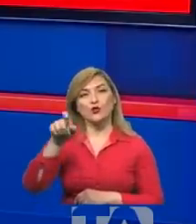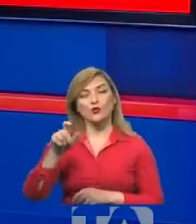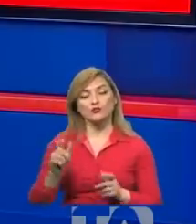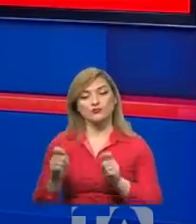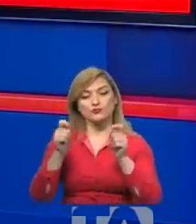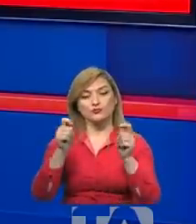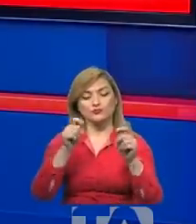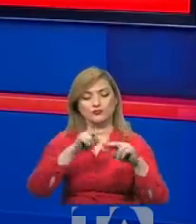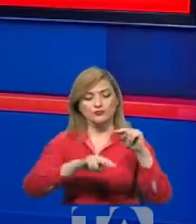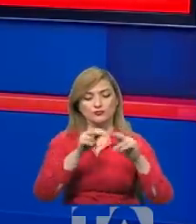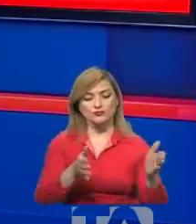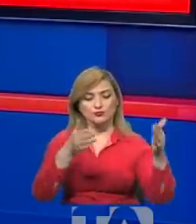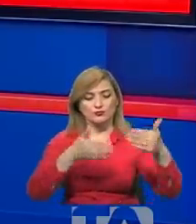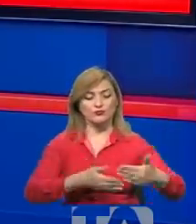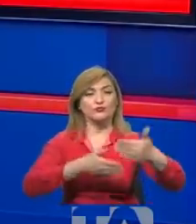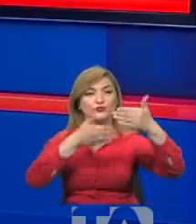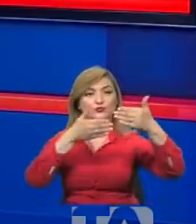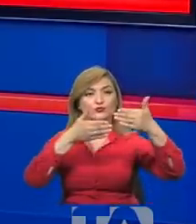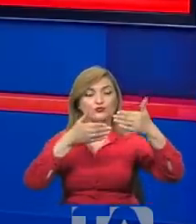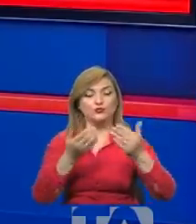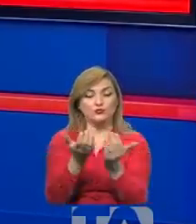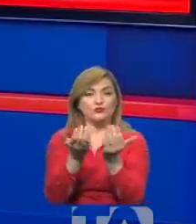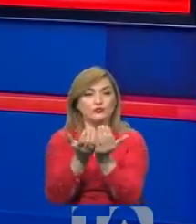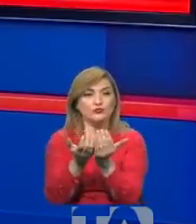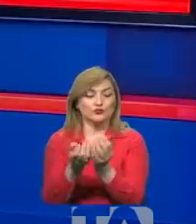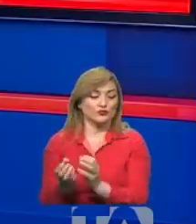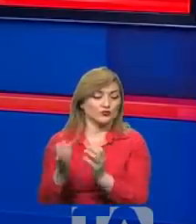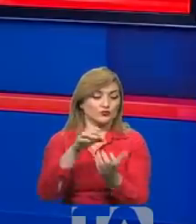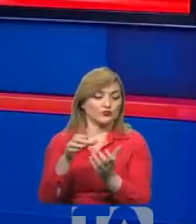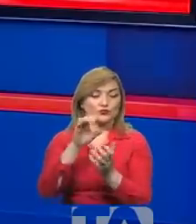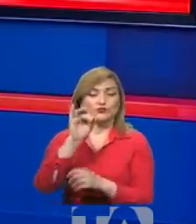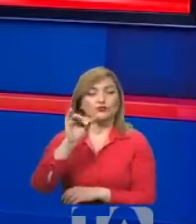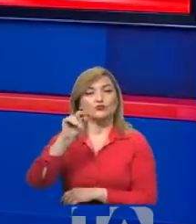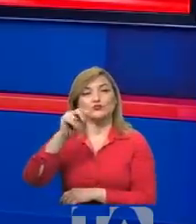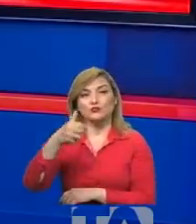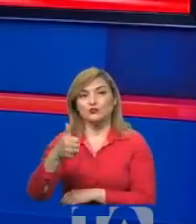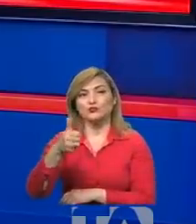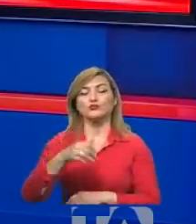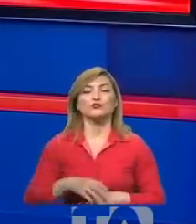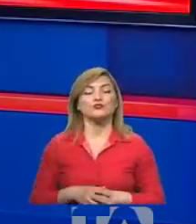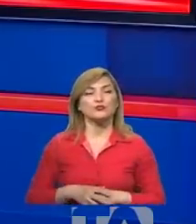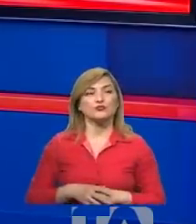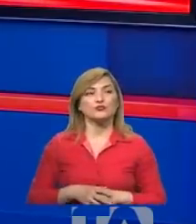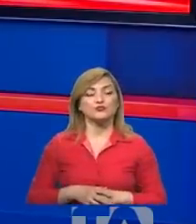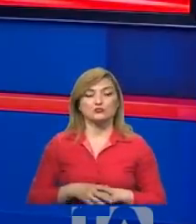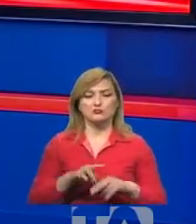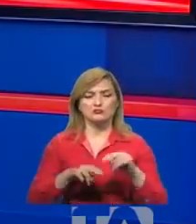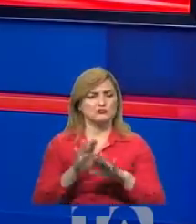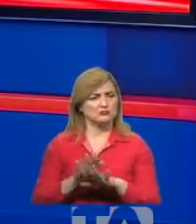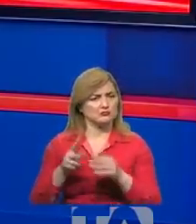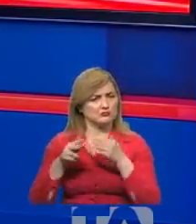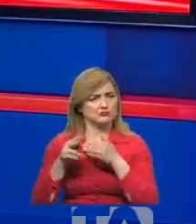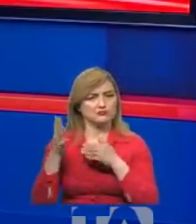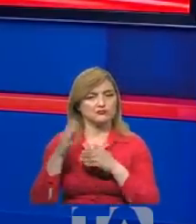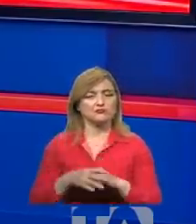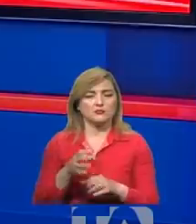el cubeto 10 del relleno sanitario de El Inga, sin embargo, aún no está listo. Las autoridades aseguran que esta obra